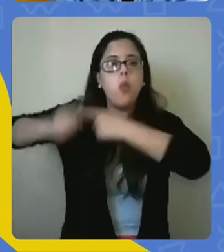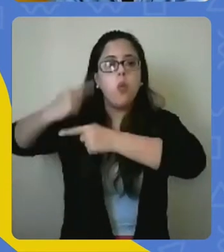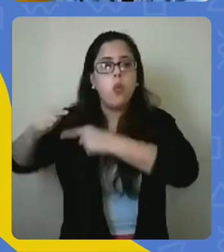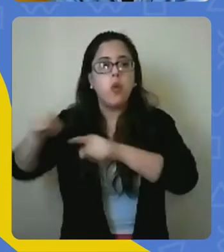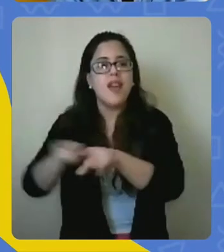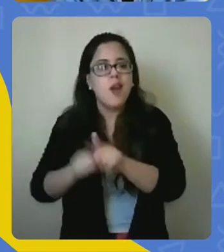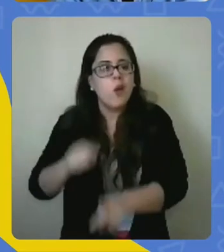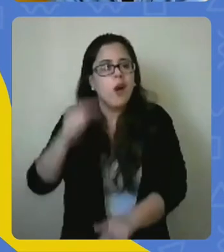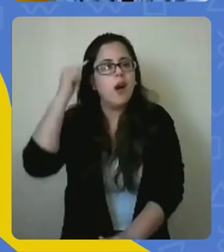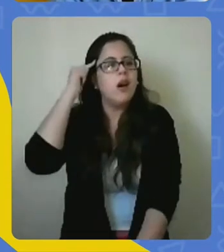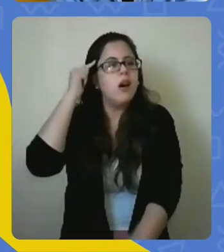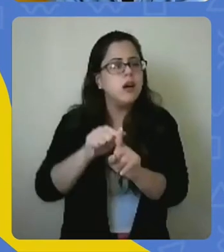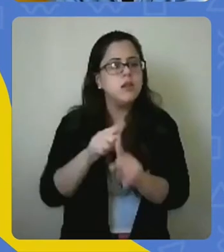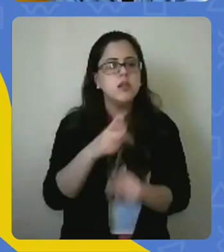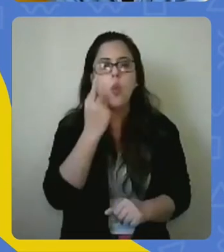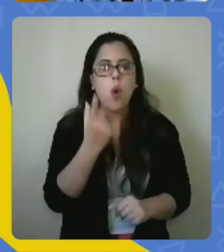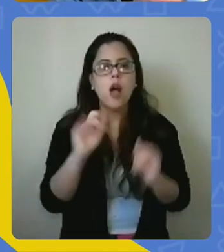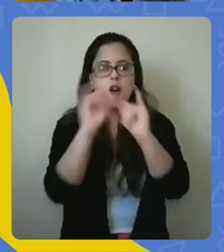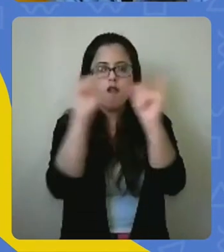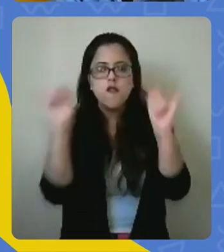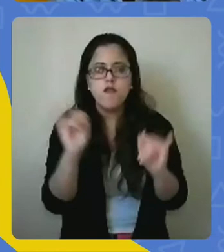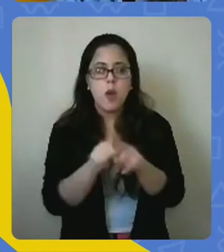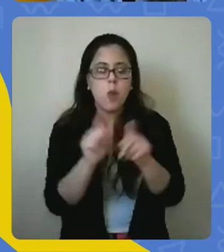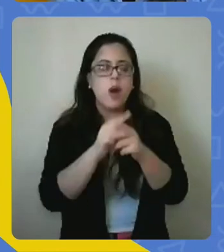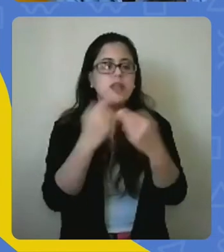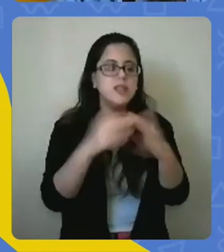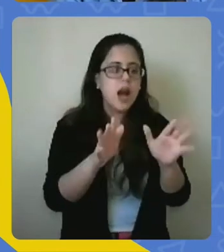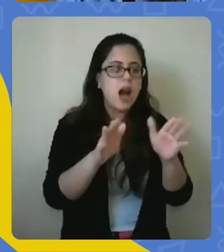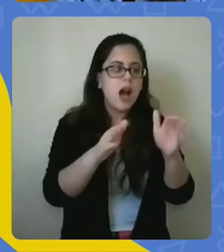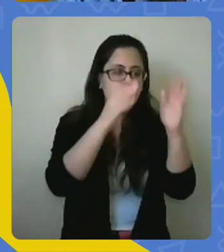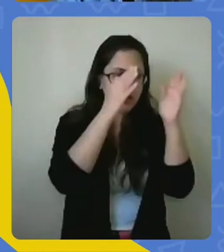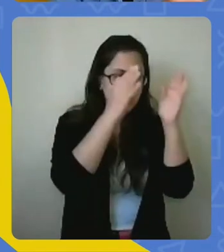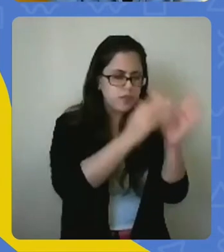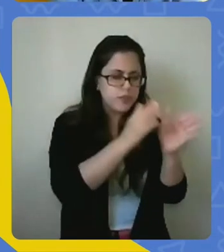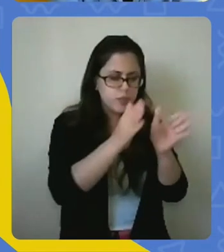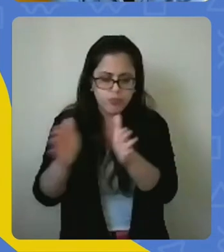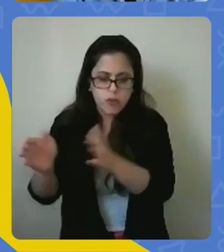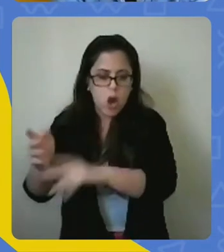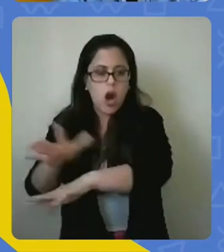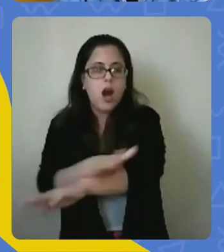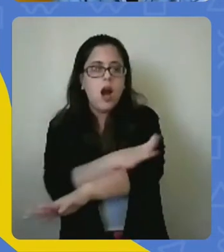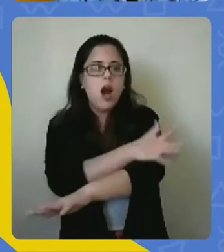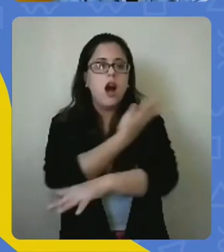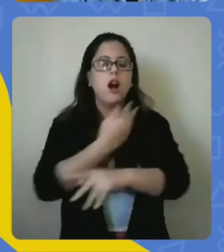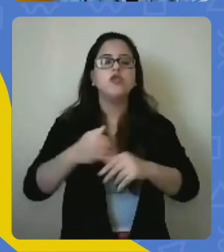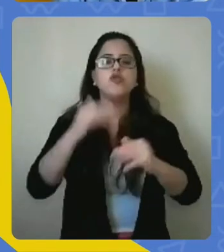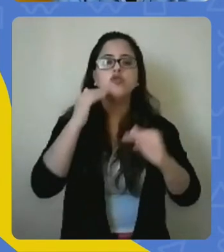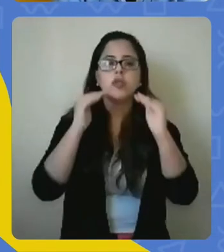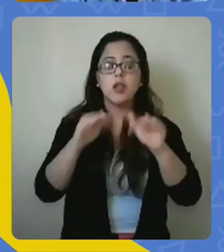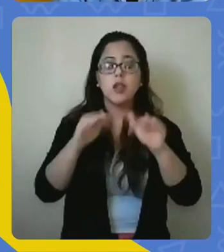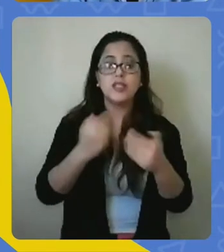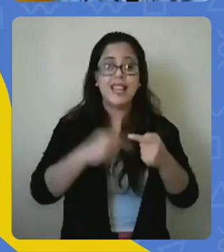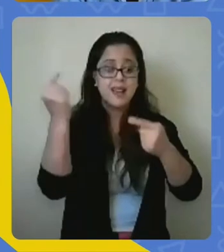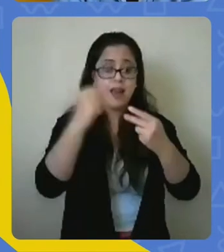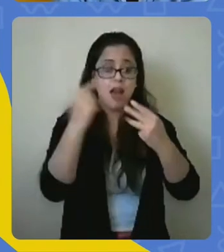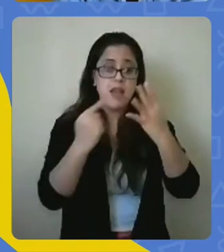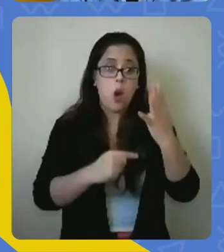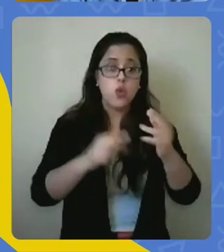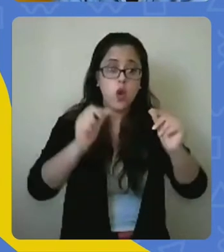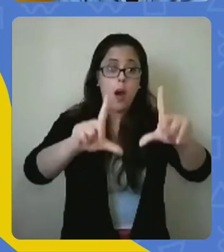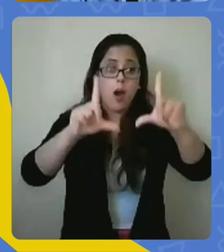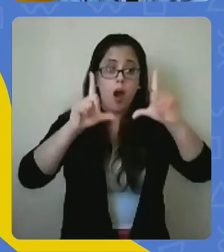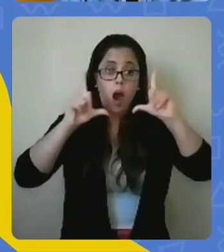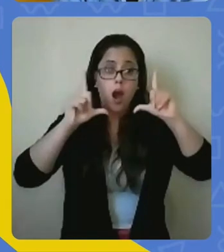como forma de ir alfabetizando las distintas emociones en los chicos. Entonces, cada uno de estos cuquitos tiene su cuento,